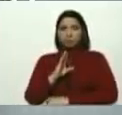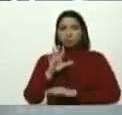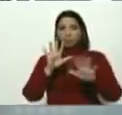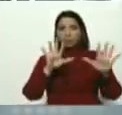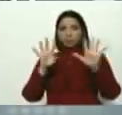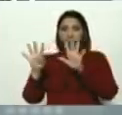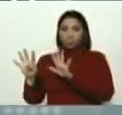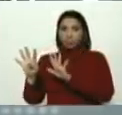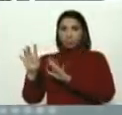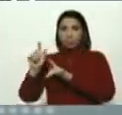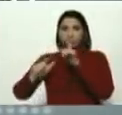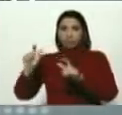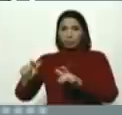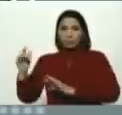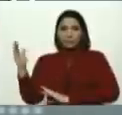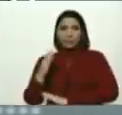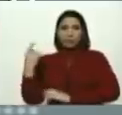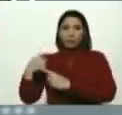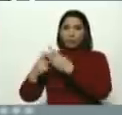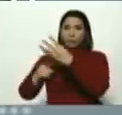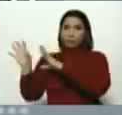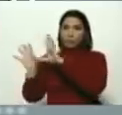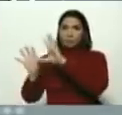19 casos extranjeros,